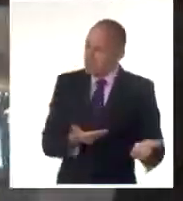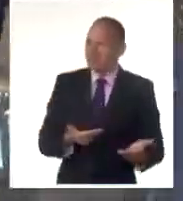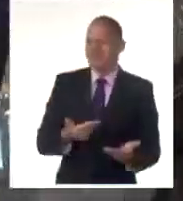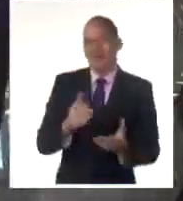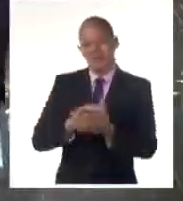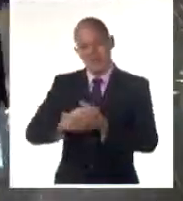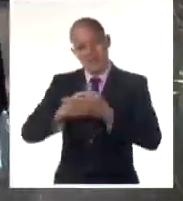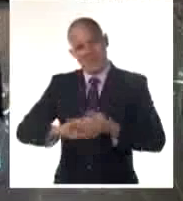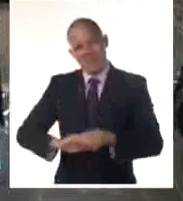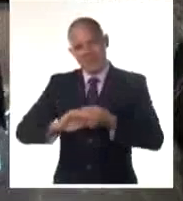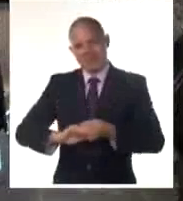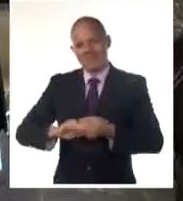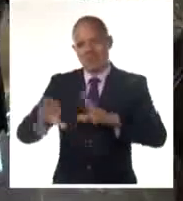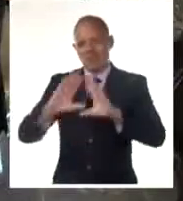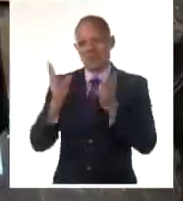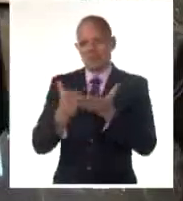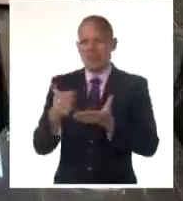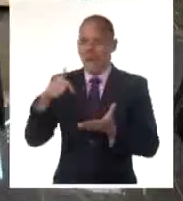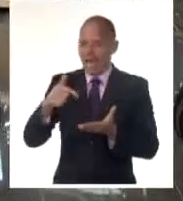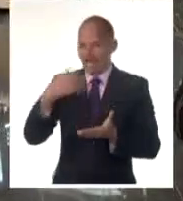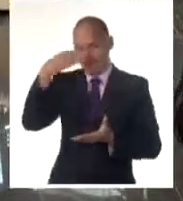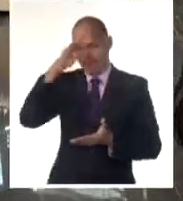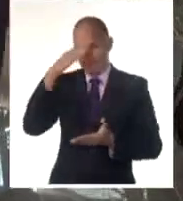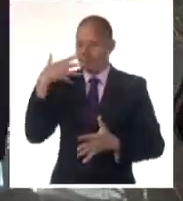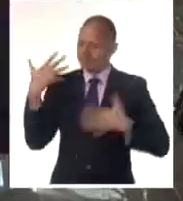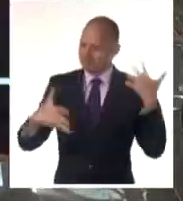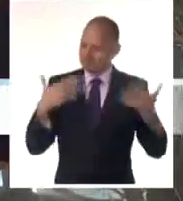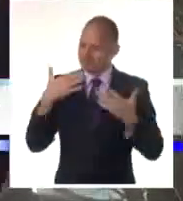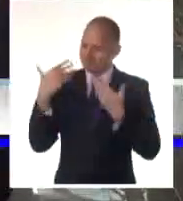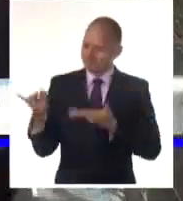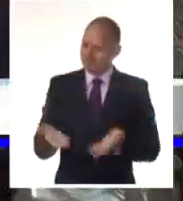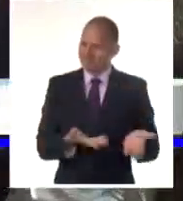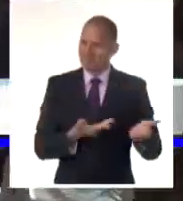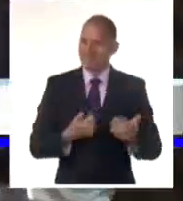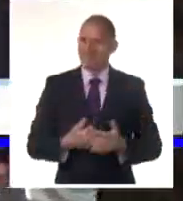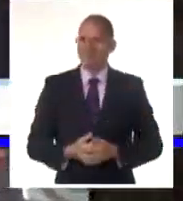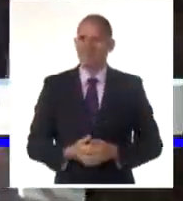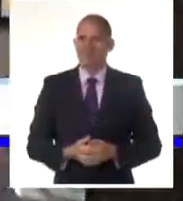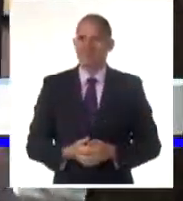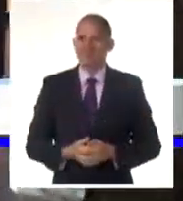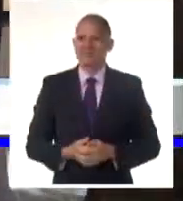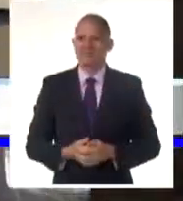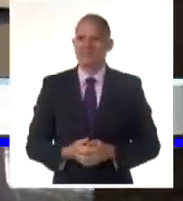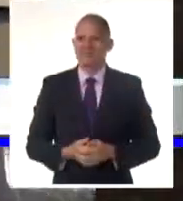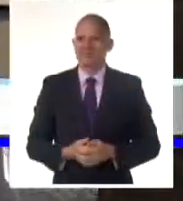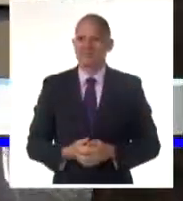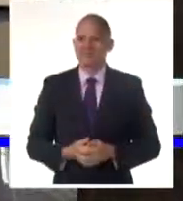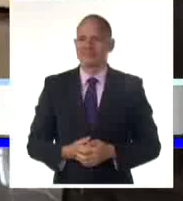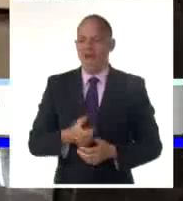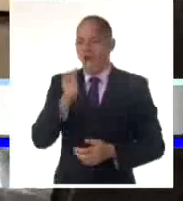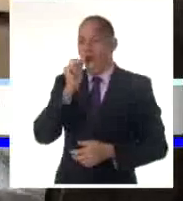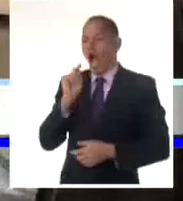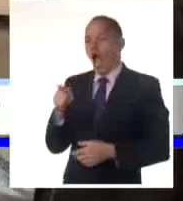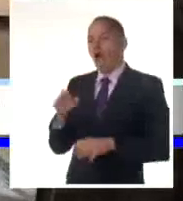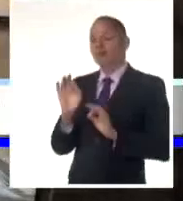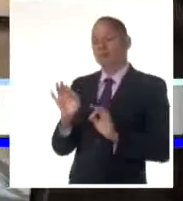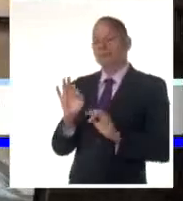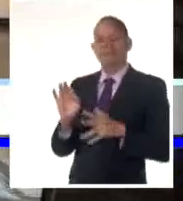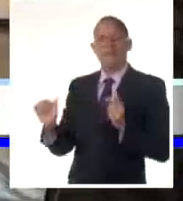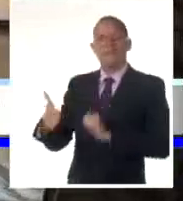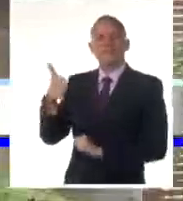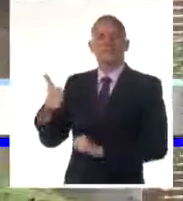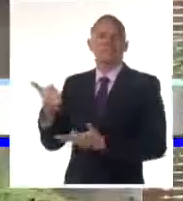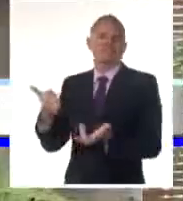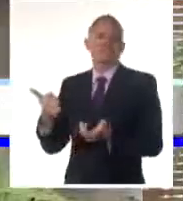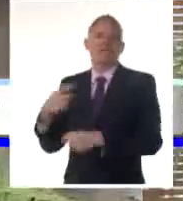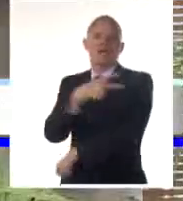Es un placer recibirlo en Cuba, expresó el presidente de la República, Miguel Díaz-Canel Bermúdez, al excelentísimo señor Luca Beccari,